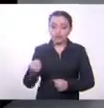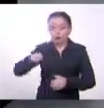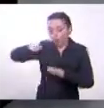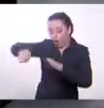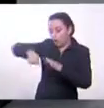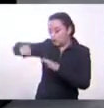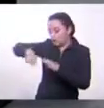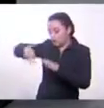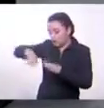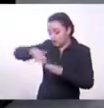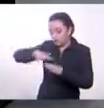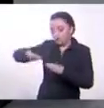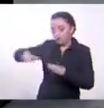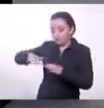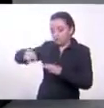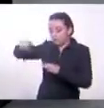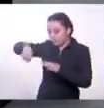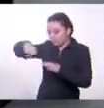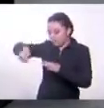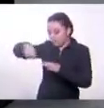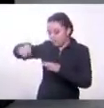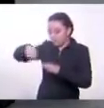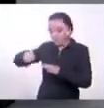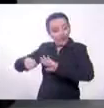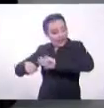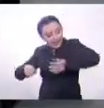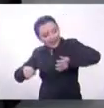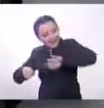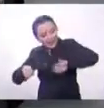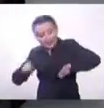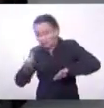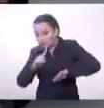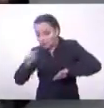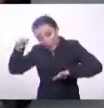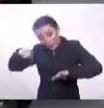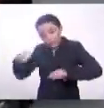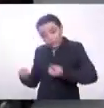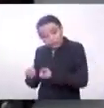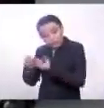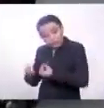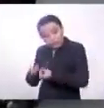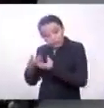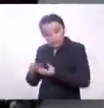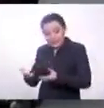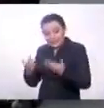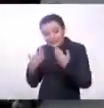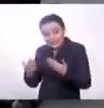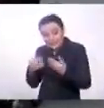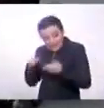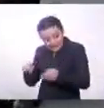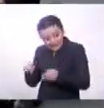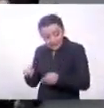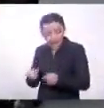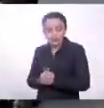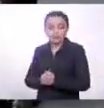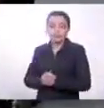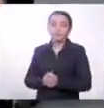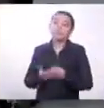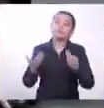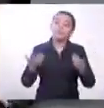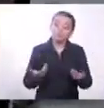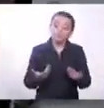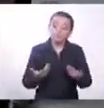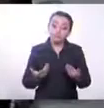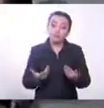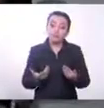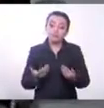les dice, ay, el aceite está muy caliente, hágase para atrás. Entonces, entonces el mensaje tiene que ver también con un